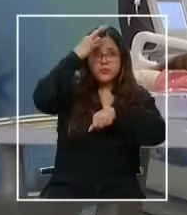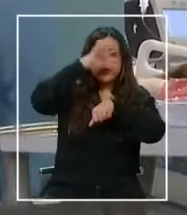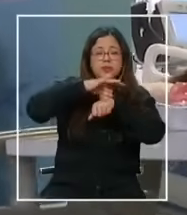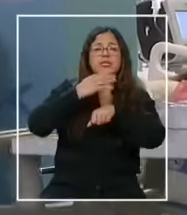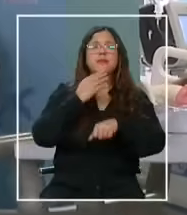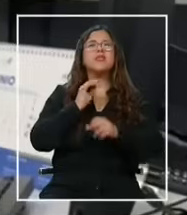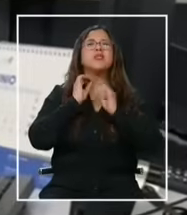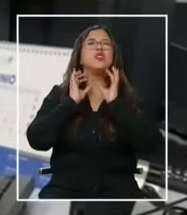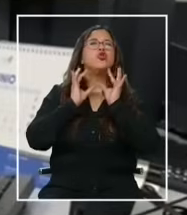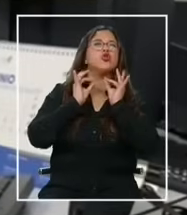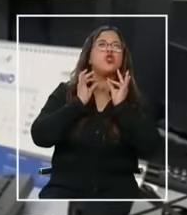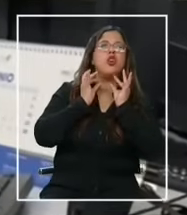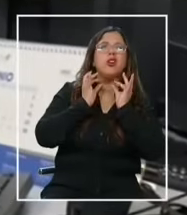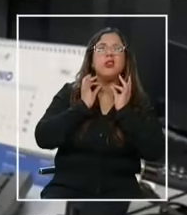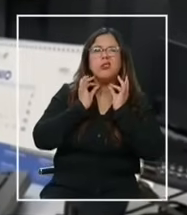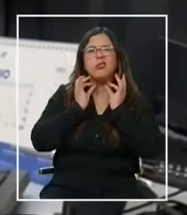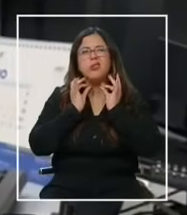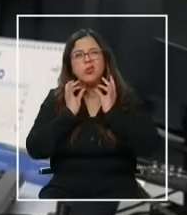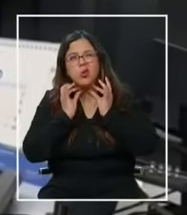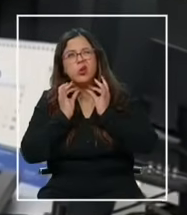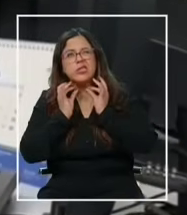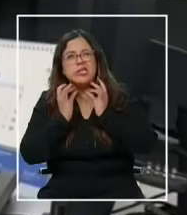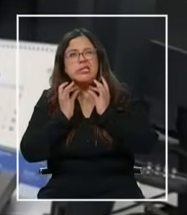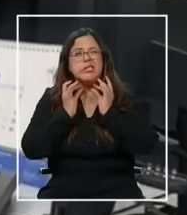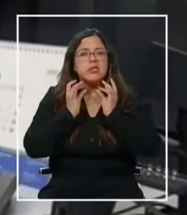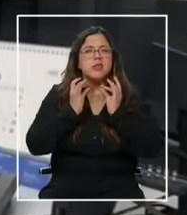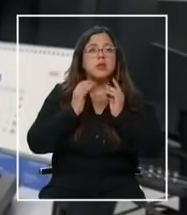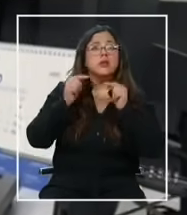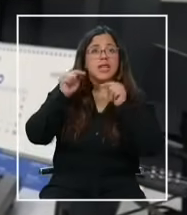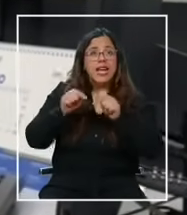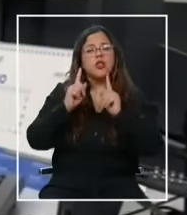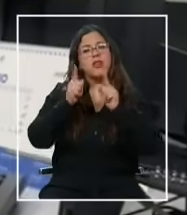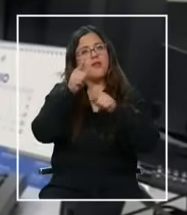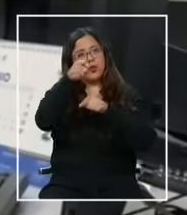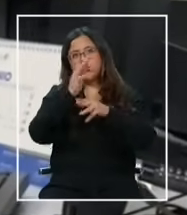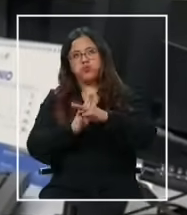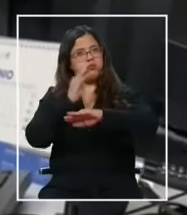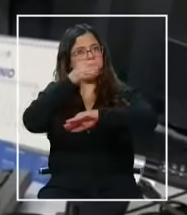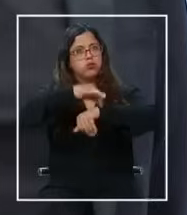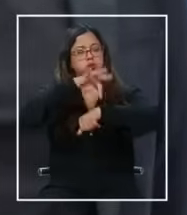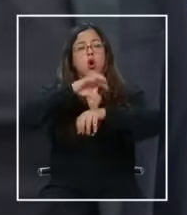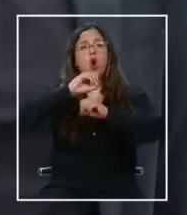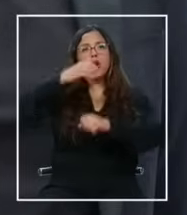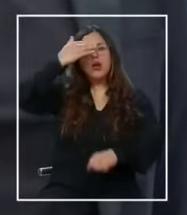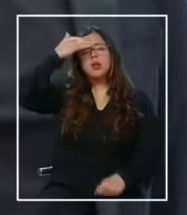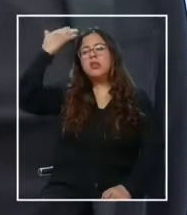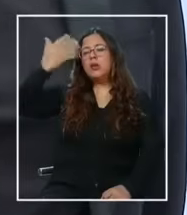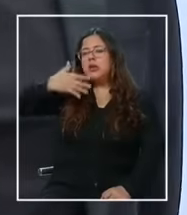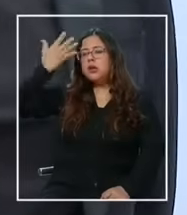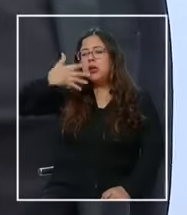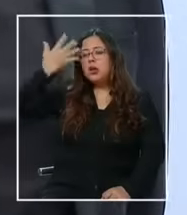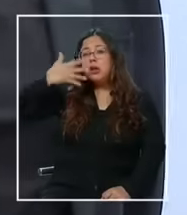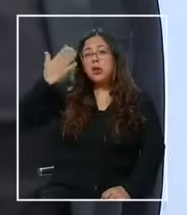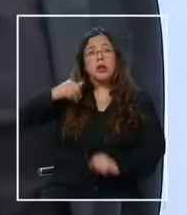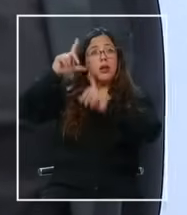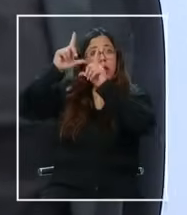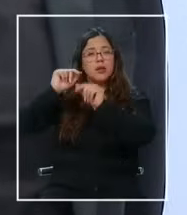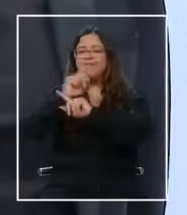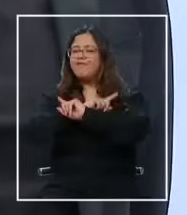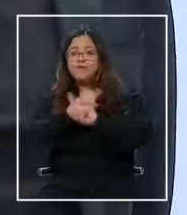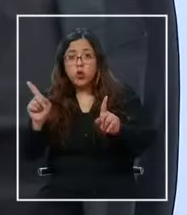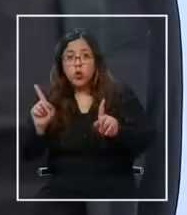de garganta extremadamente intenso esos son motivos para consultar o que la fiebre no baje Y si un niño está con un cuadro respiratorio